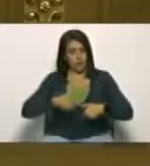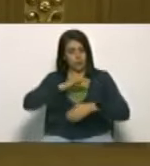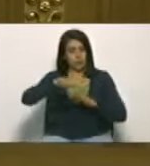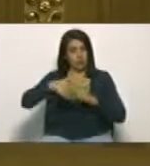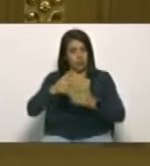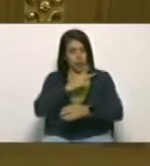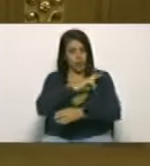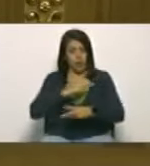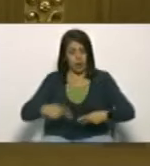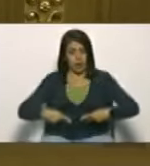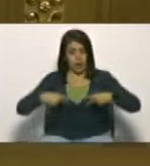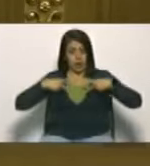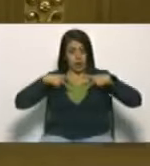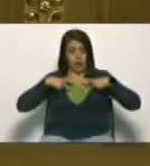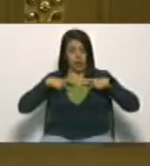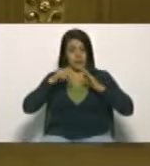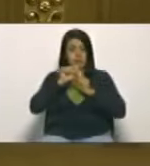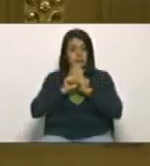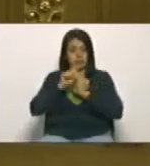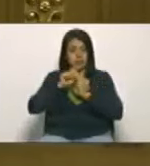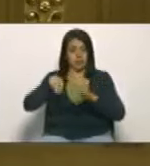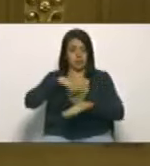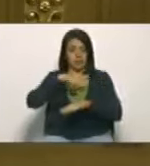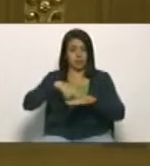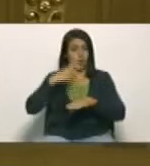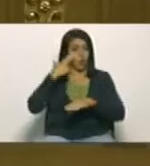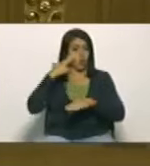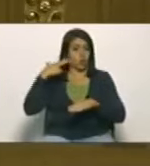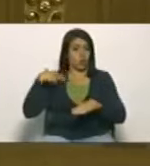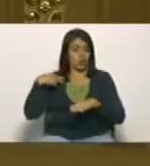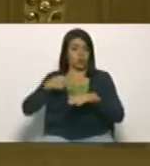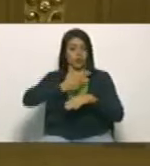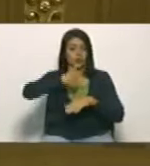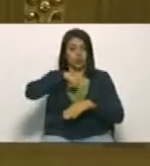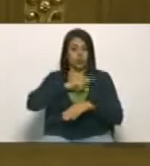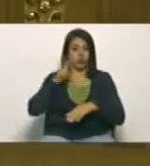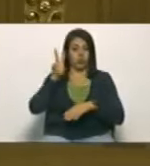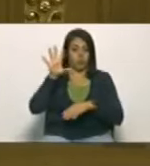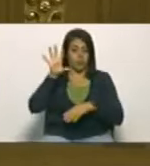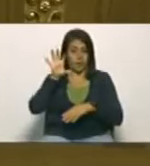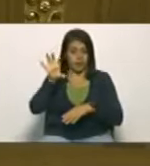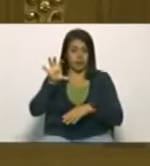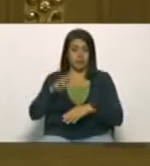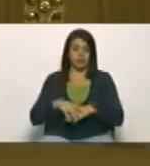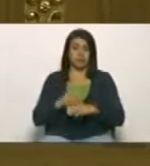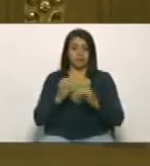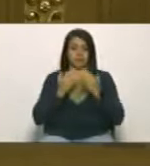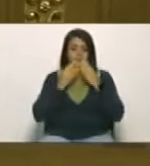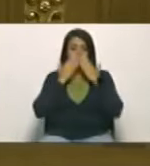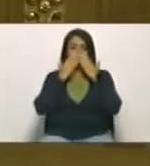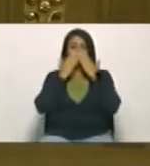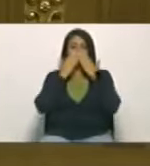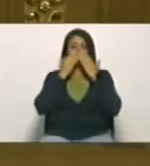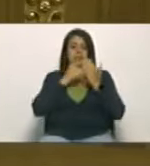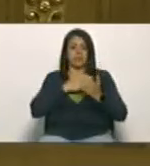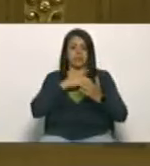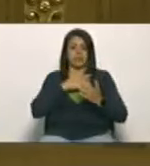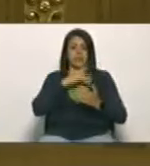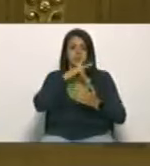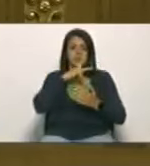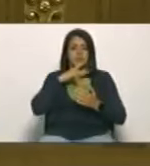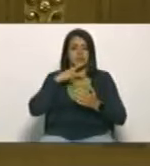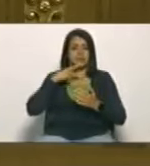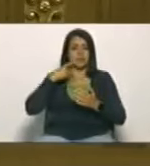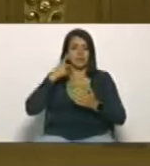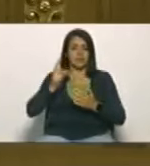de vida, es símbolo nacional, orgullo de nuestra tierra, de nuestra región. Que su aroma embriague los sentidos y su sabor nos